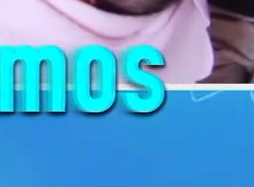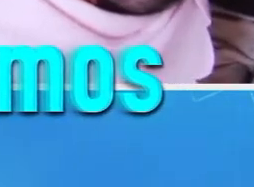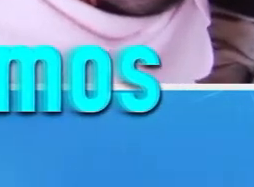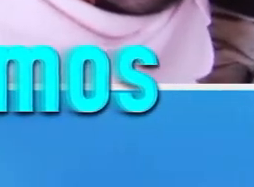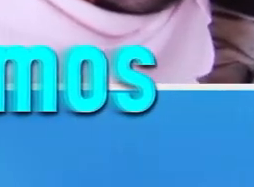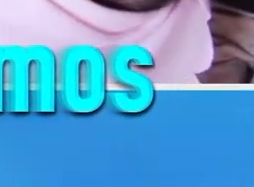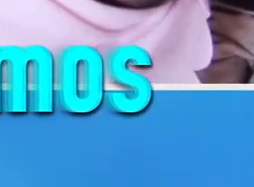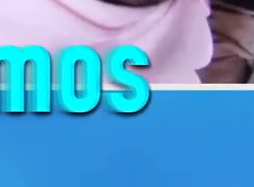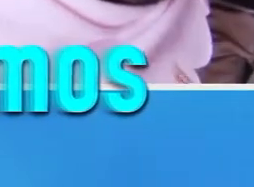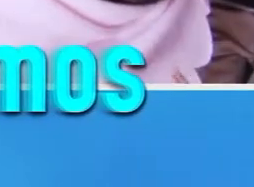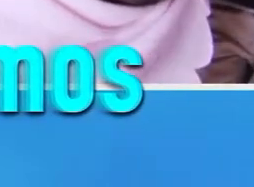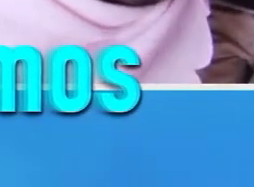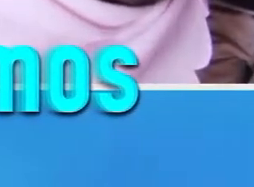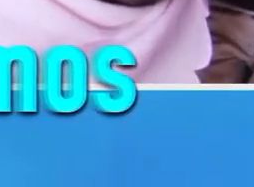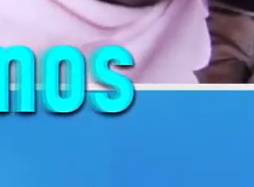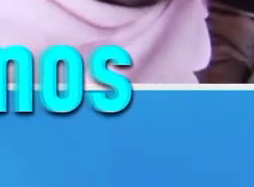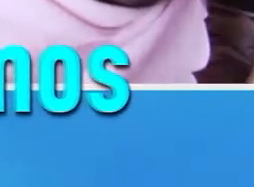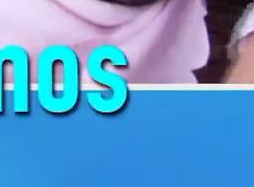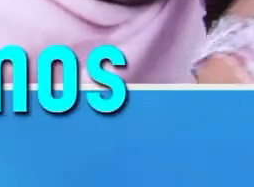e